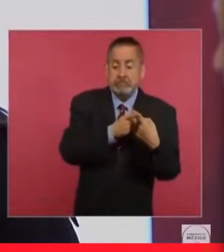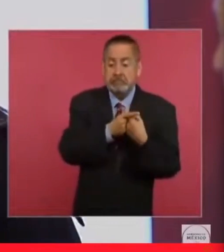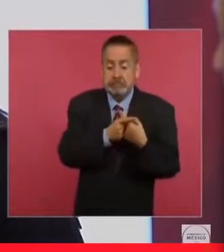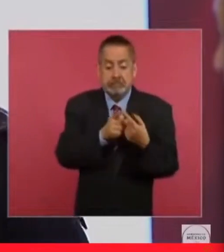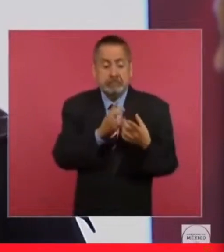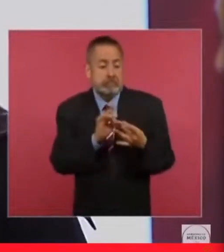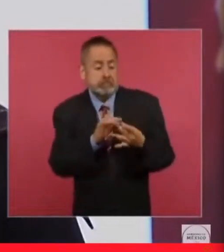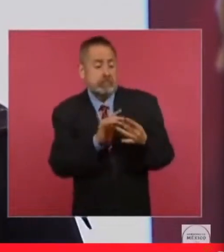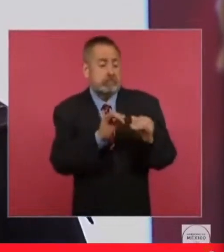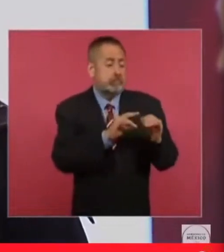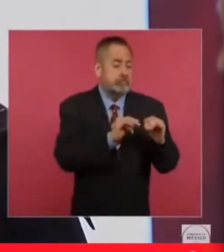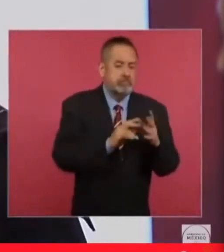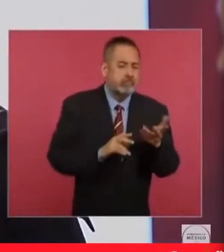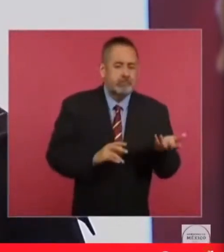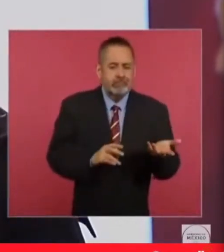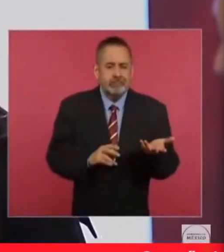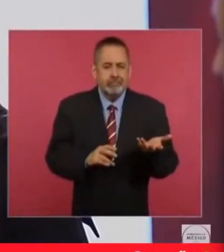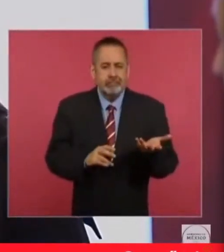recia